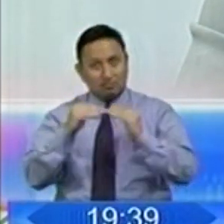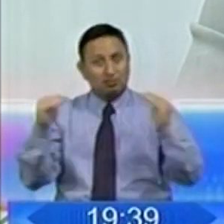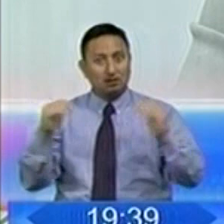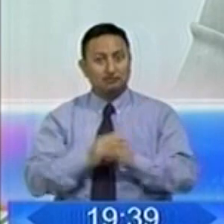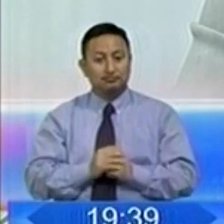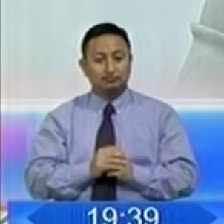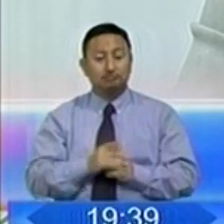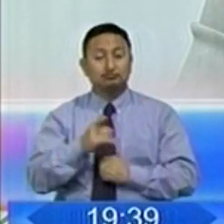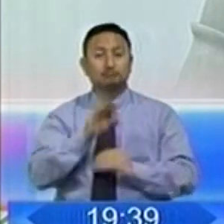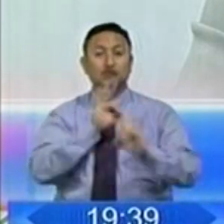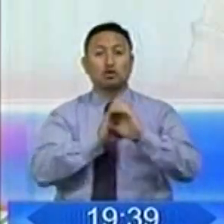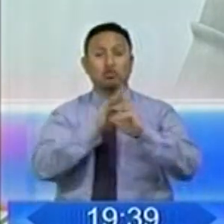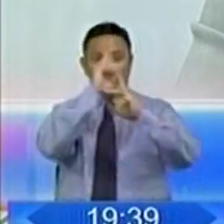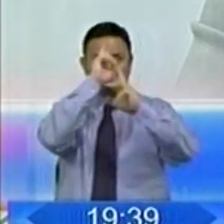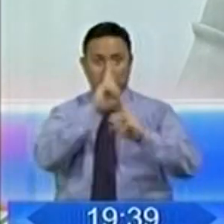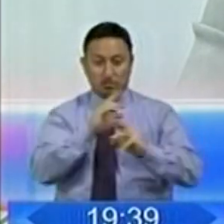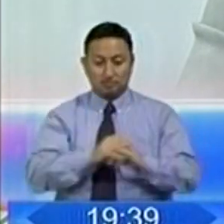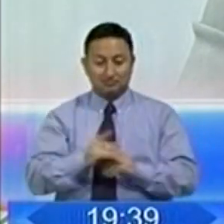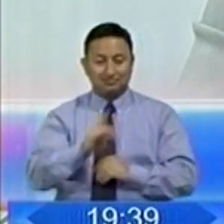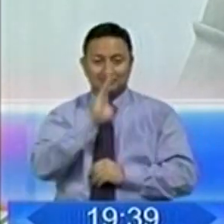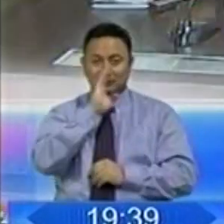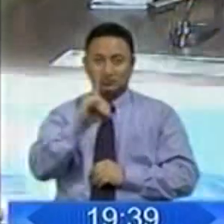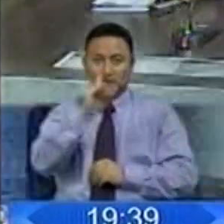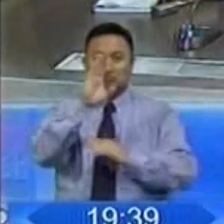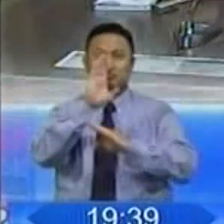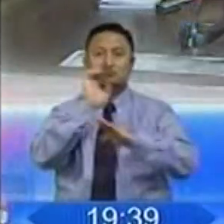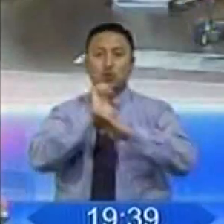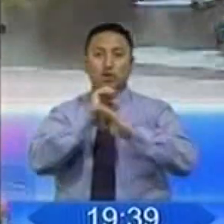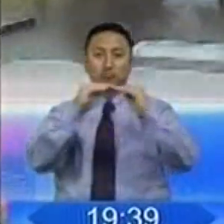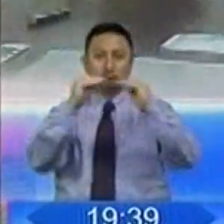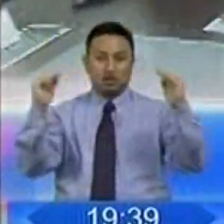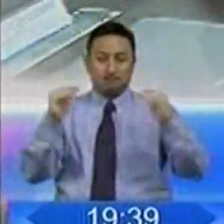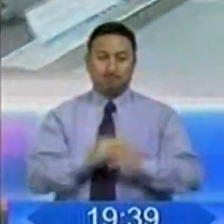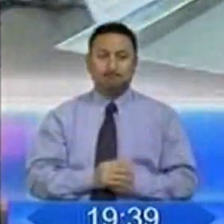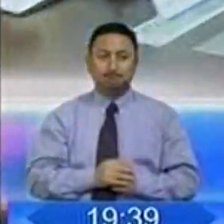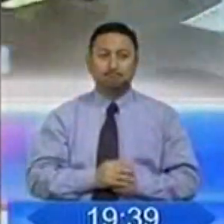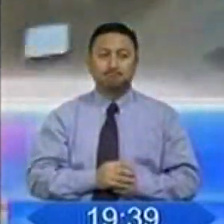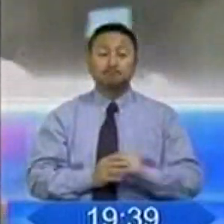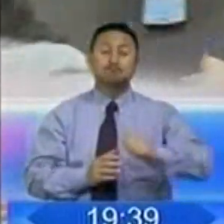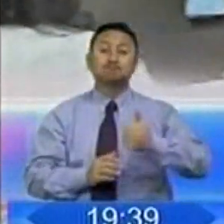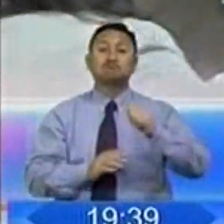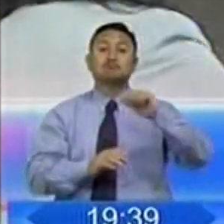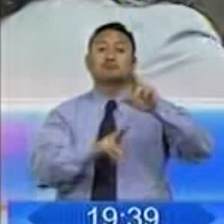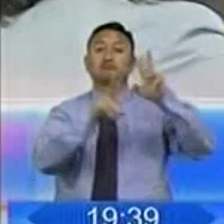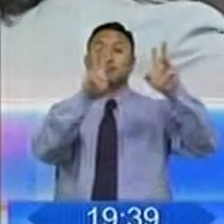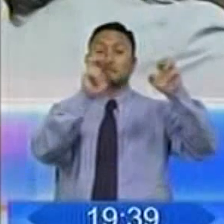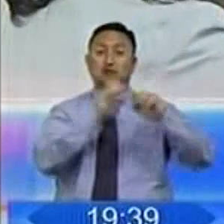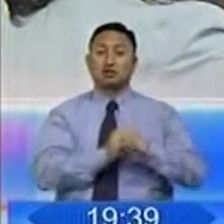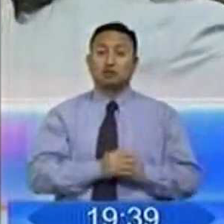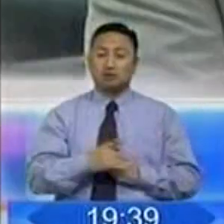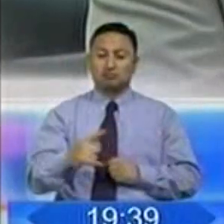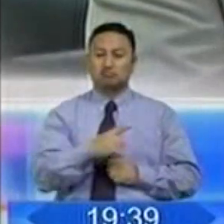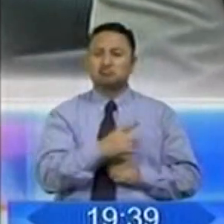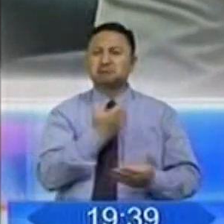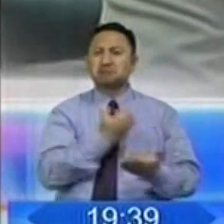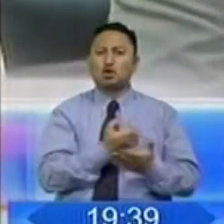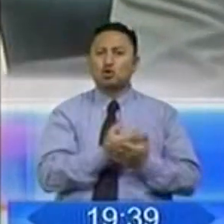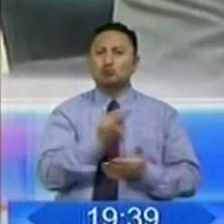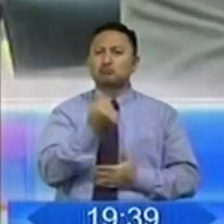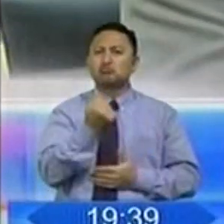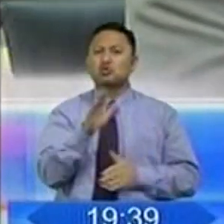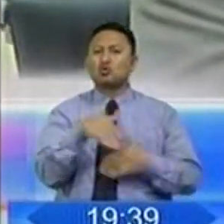el Consejo respetará siempre la democracia del Ecuador. En otro tema se refirió a la situación económica del organismo que preside y señaló que